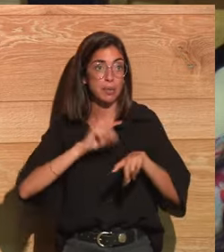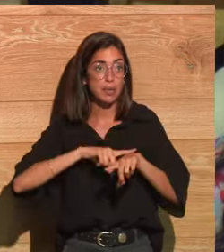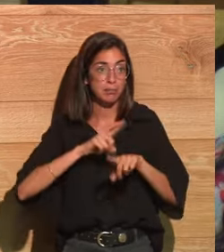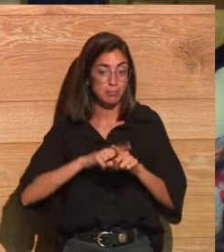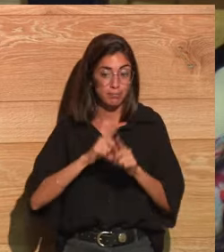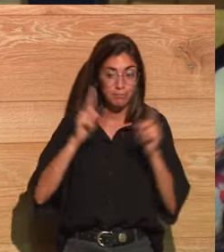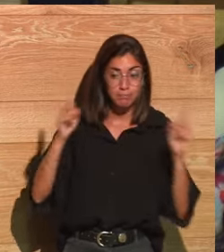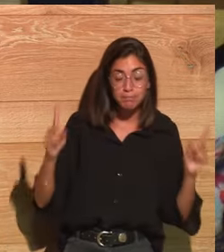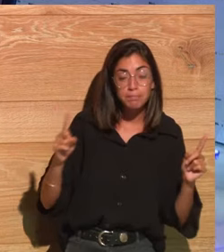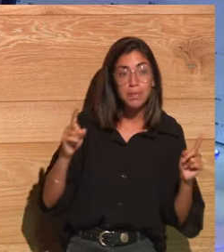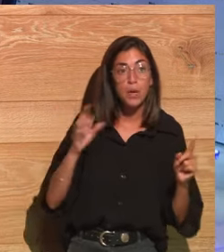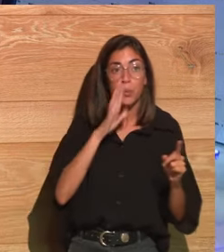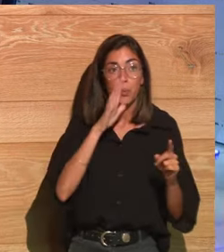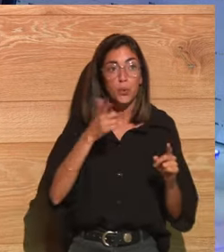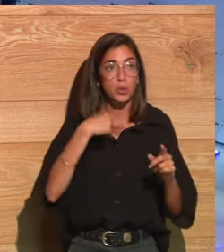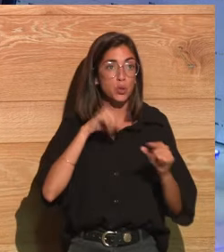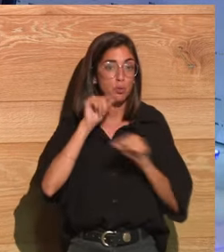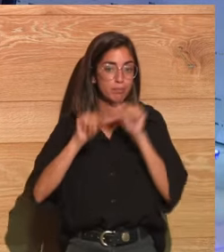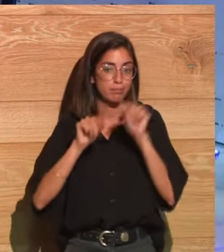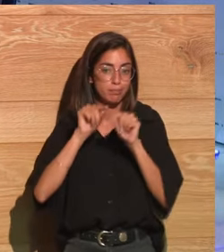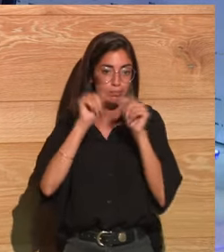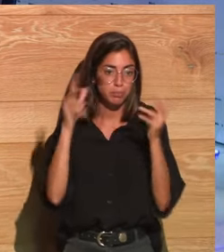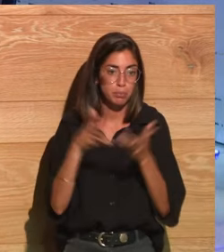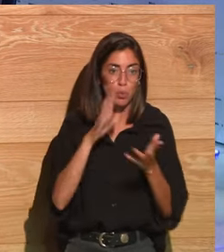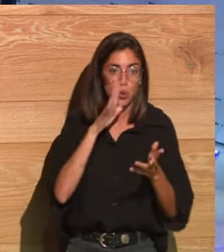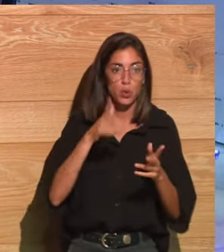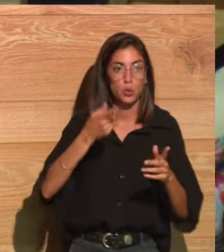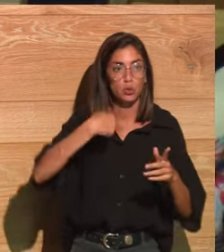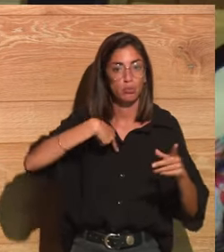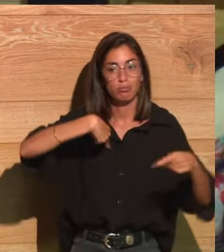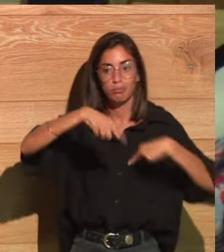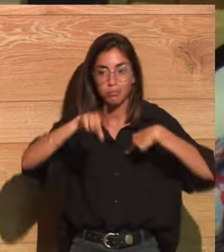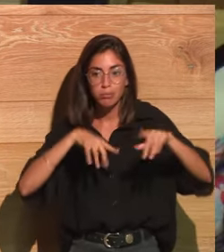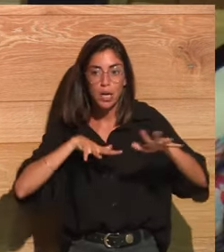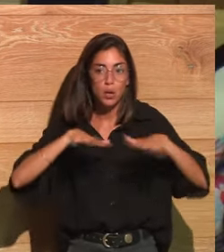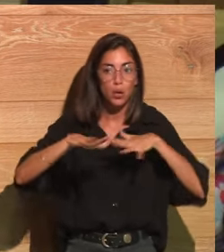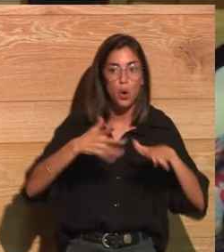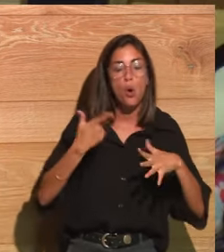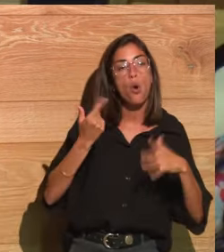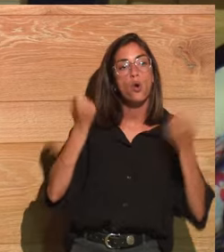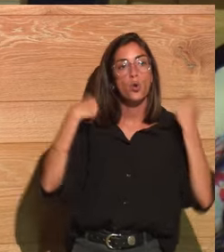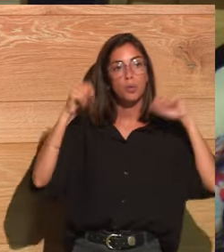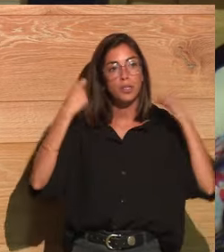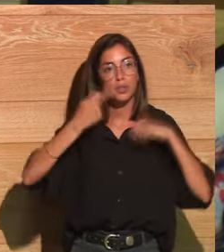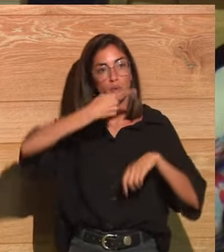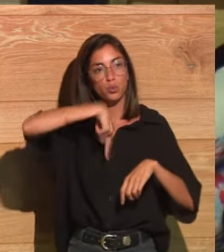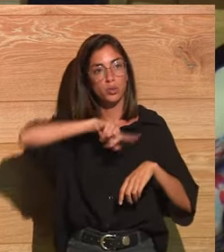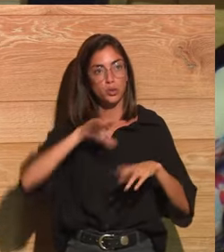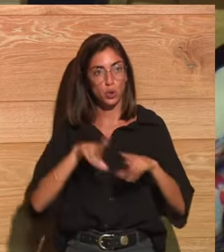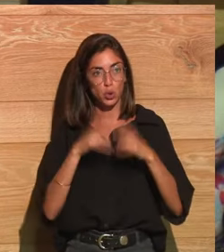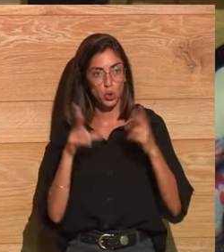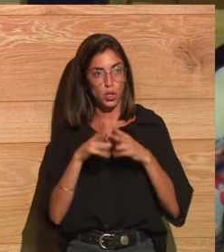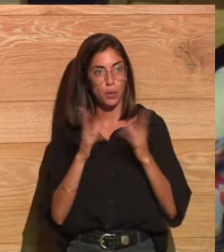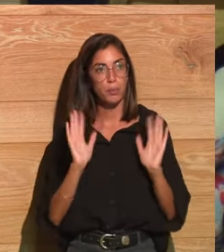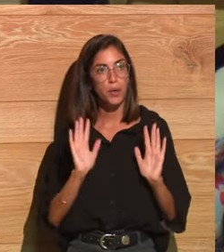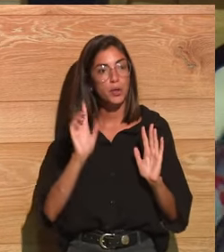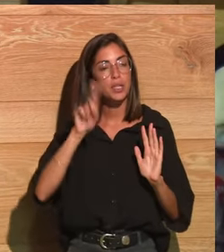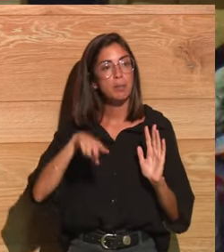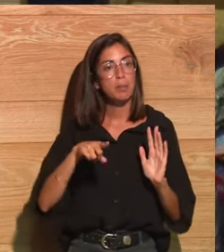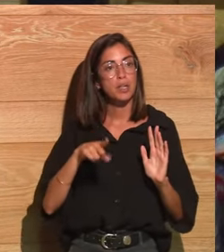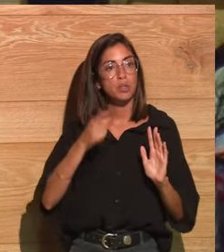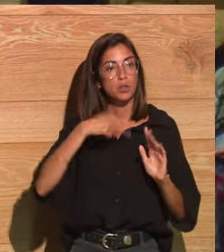de cañón para las nuevas pandemias, por tal y como nos movemos y nos comportamos socialmente. Hay también una especie de